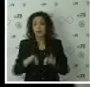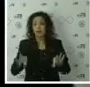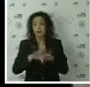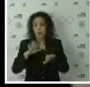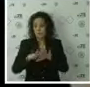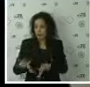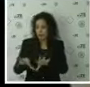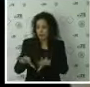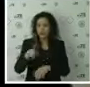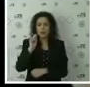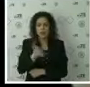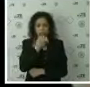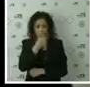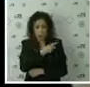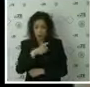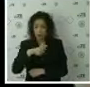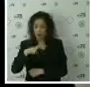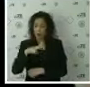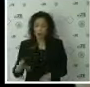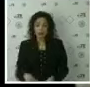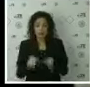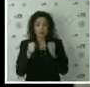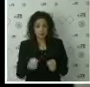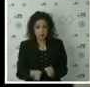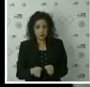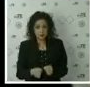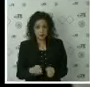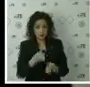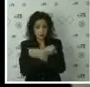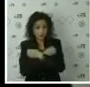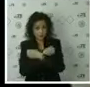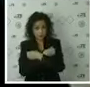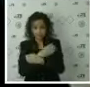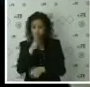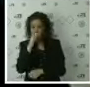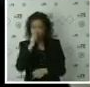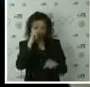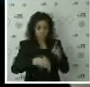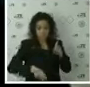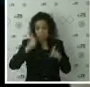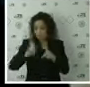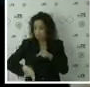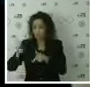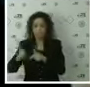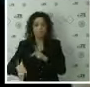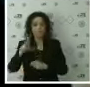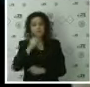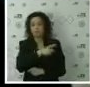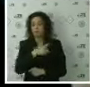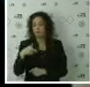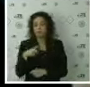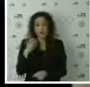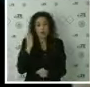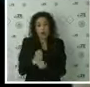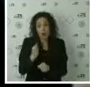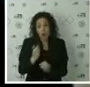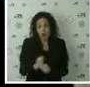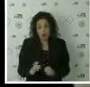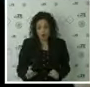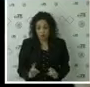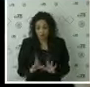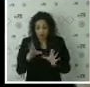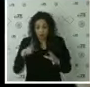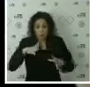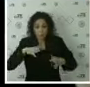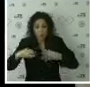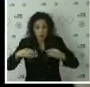escuelas deben de estar seguras y la educación no puede ser interrumpida. Por ello, ante la pandemia que enfrentamos,